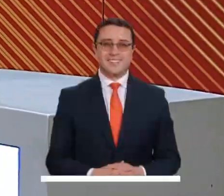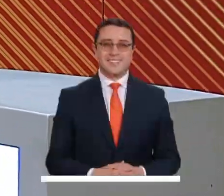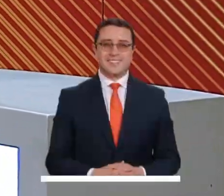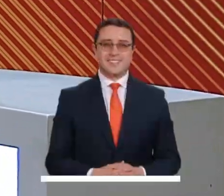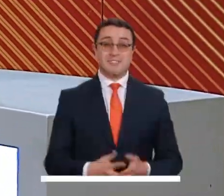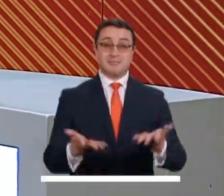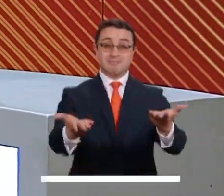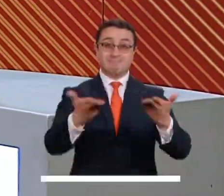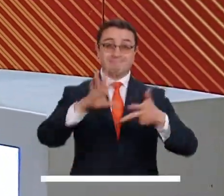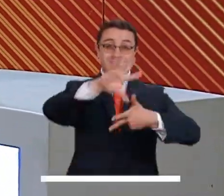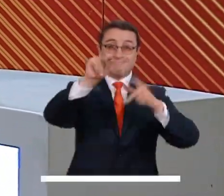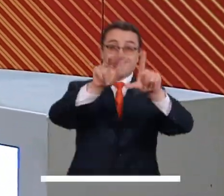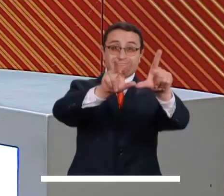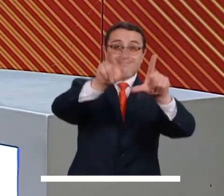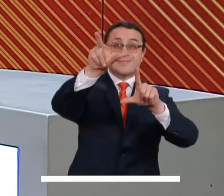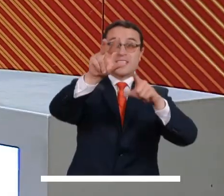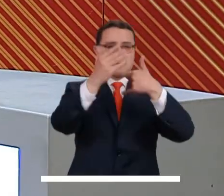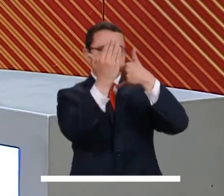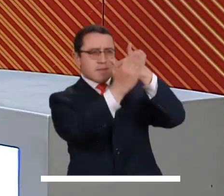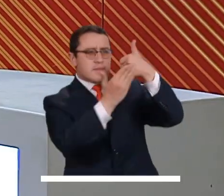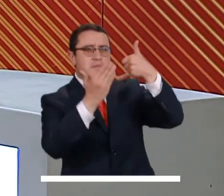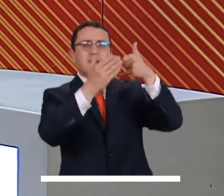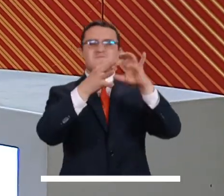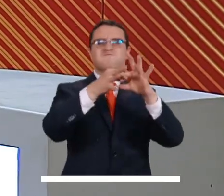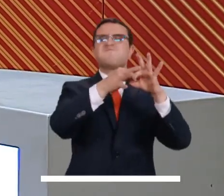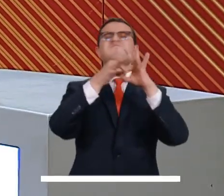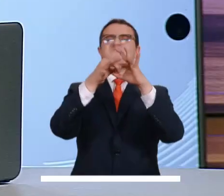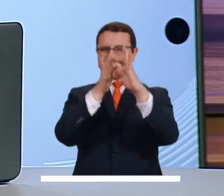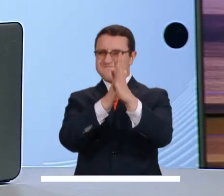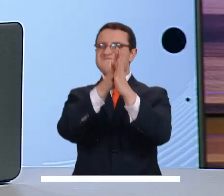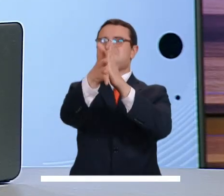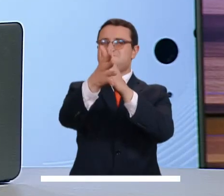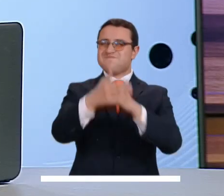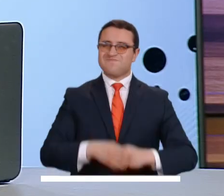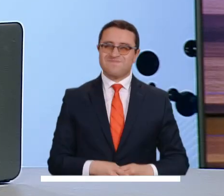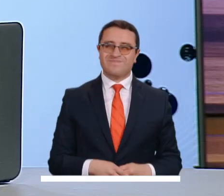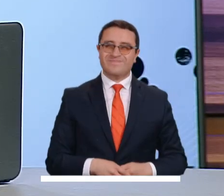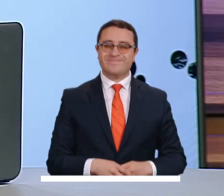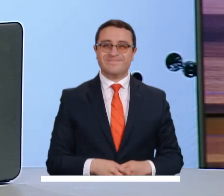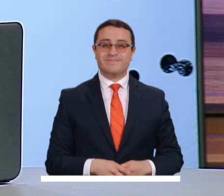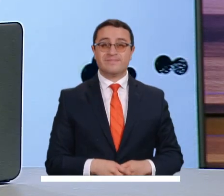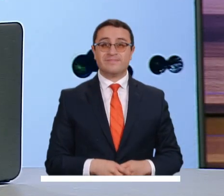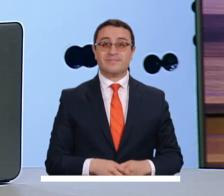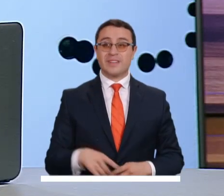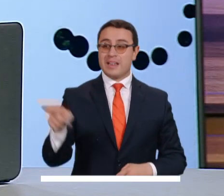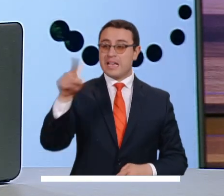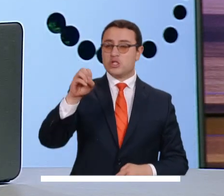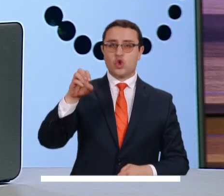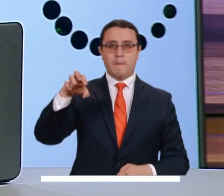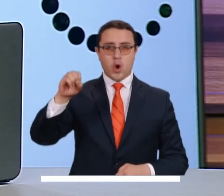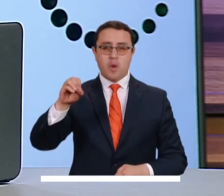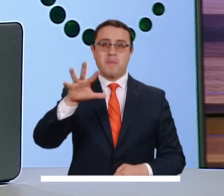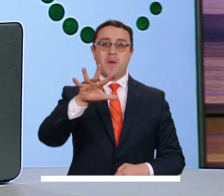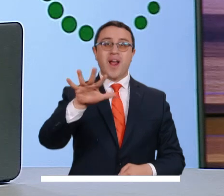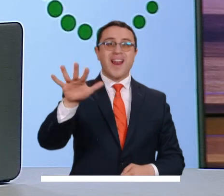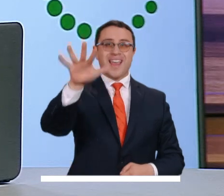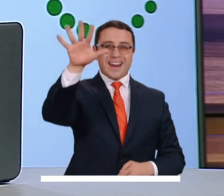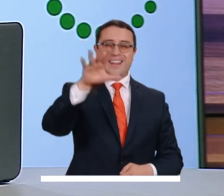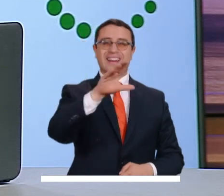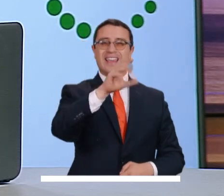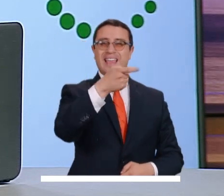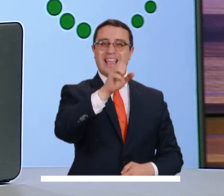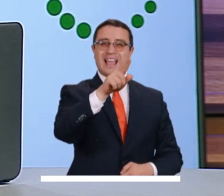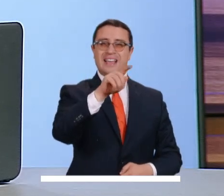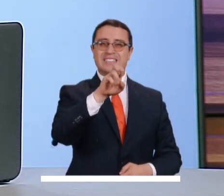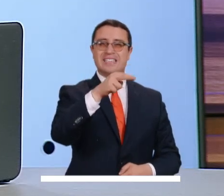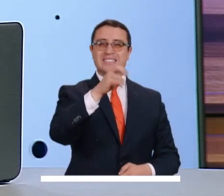Estamos en Enlace 13, el informativo que une a nuestras regiones. Sopó, La Calera, Gachancipá y Tocancipá son